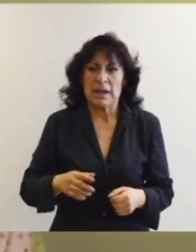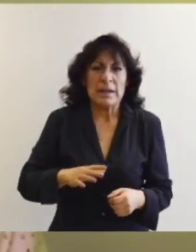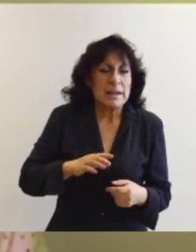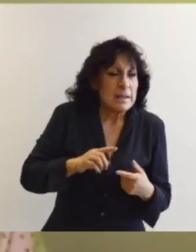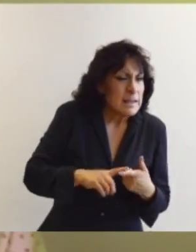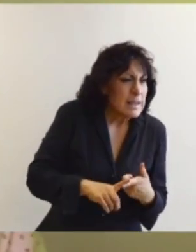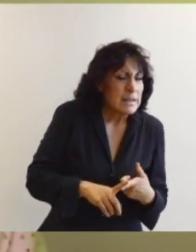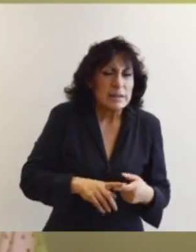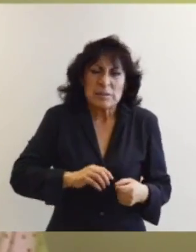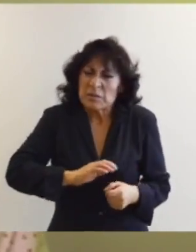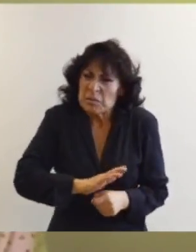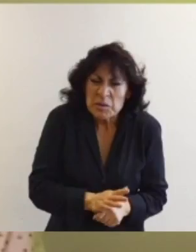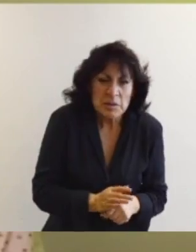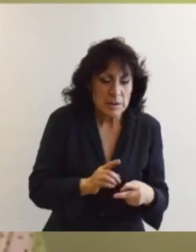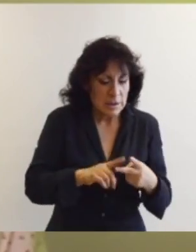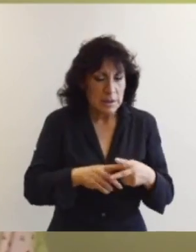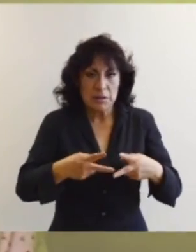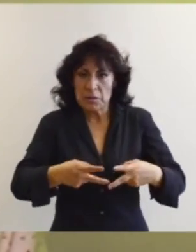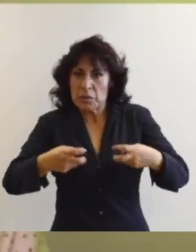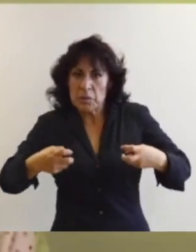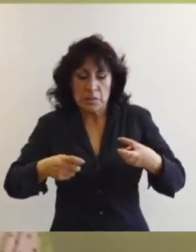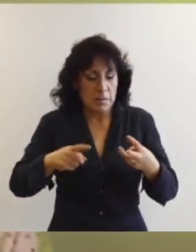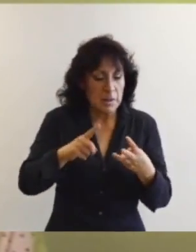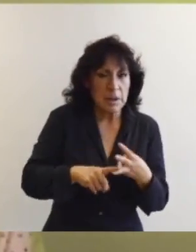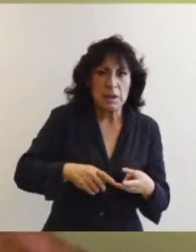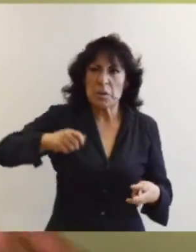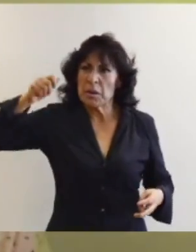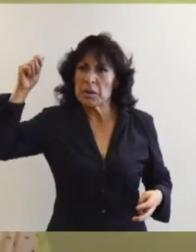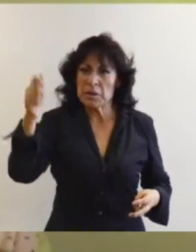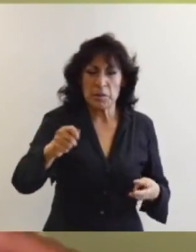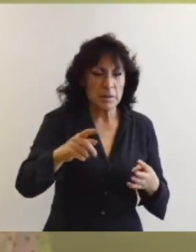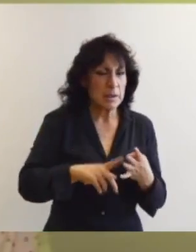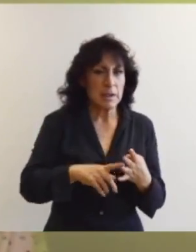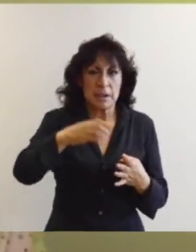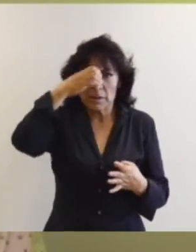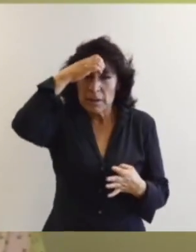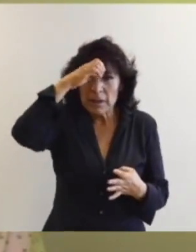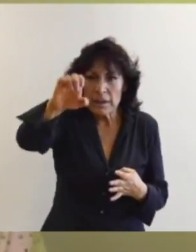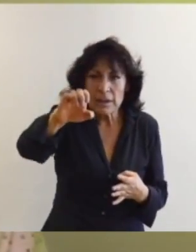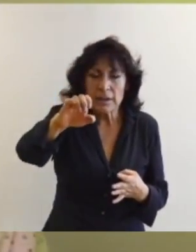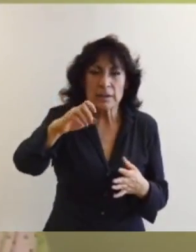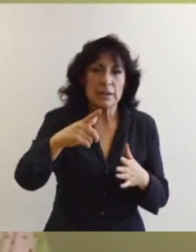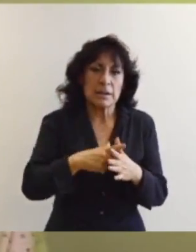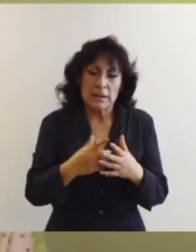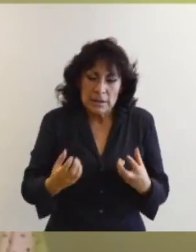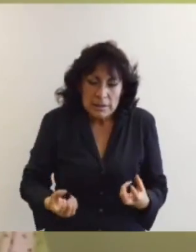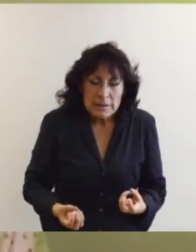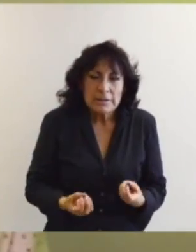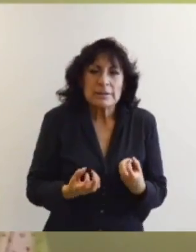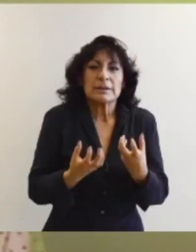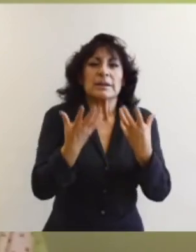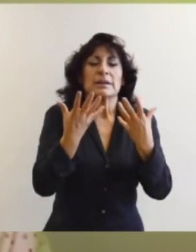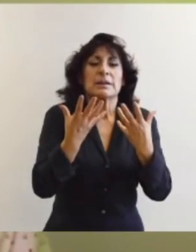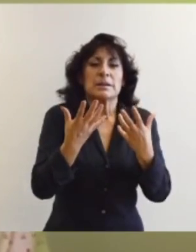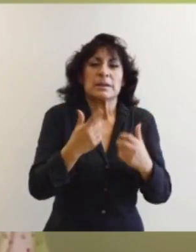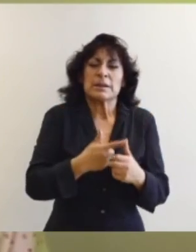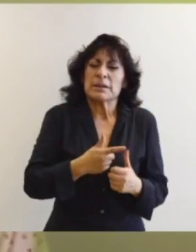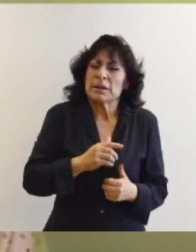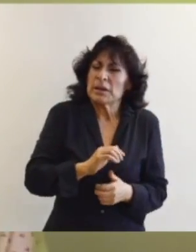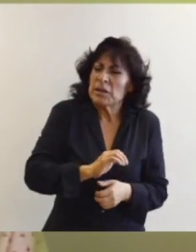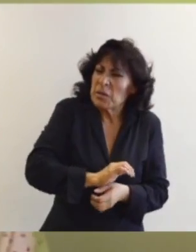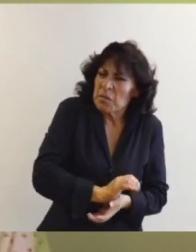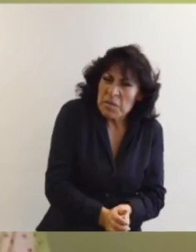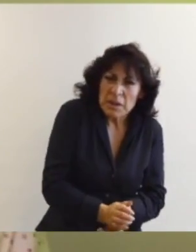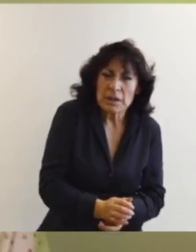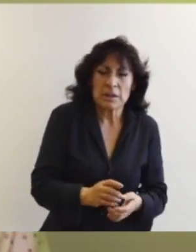Lo explotan, lo roban, lo azotan, lo engañan, lo ensalzan,